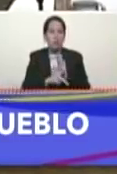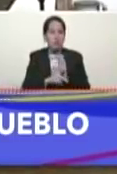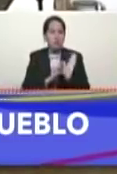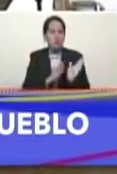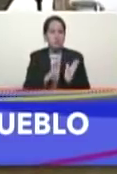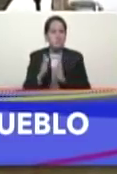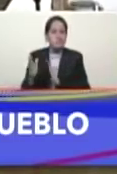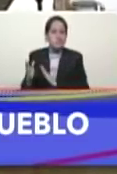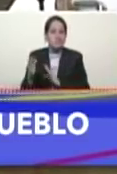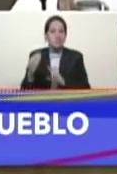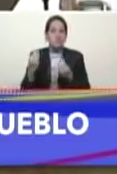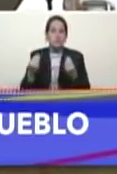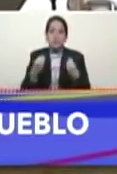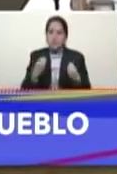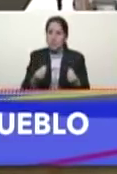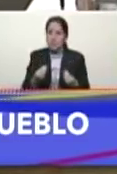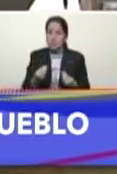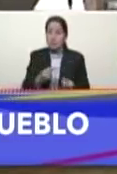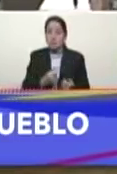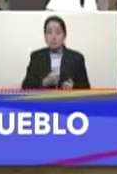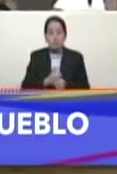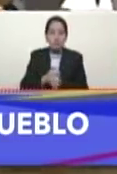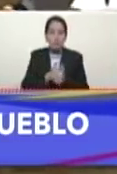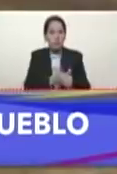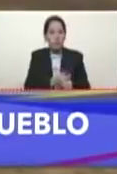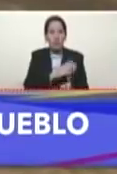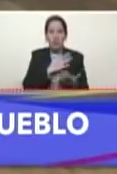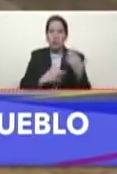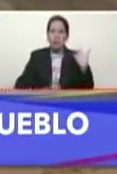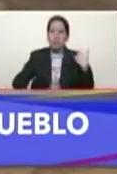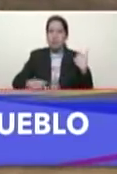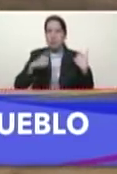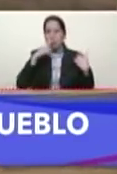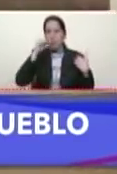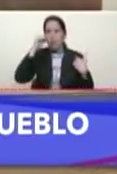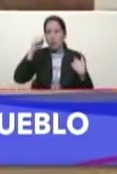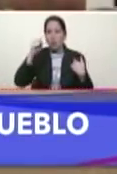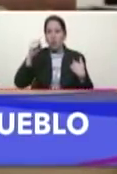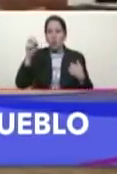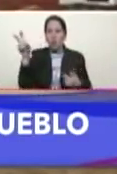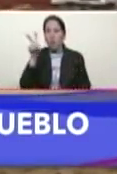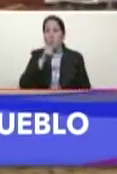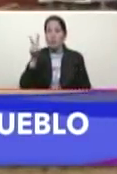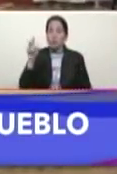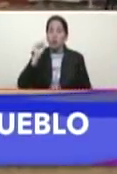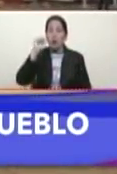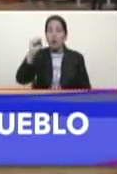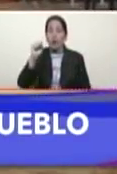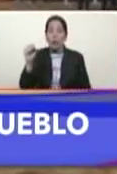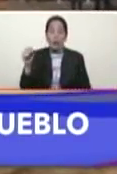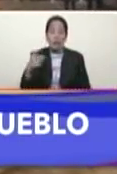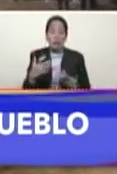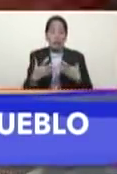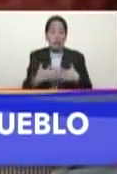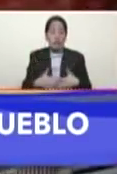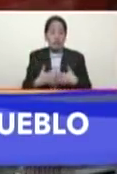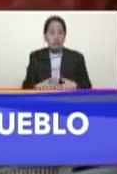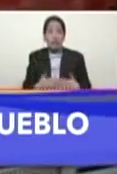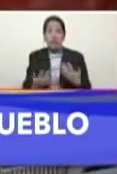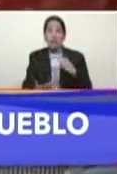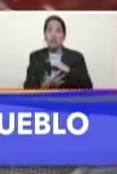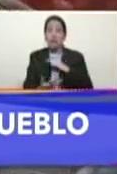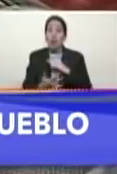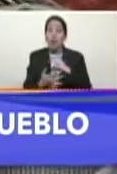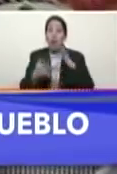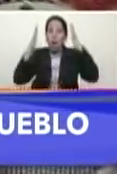Frías, seguido por nuestro presidente obrero Nicolás Maduro Moro. Venezuela vive. Así es, presidente, es una tecnología diseñada por ingenieros holandeses